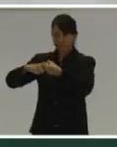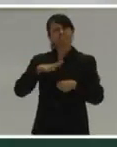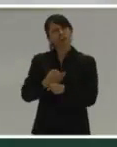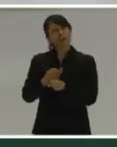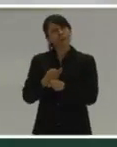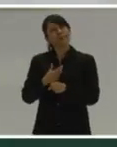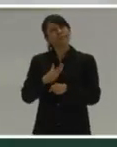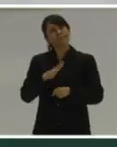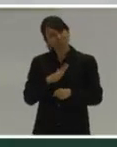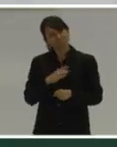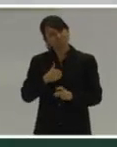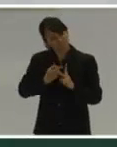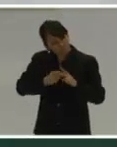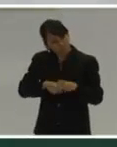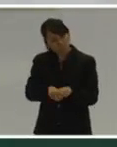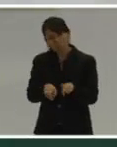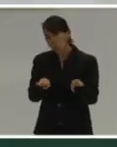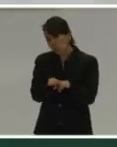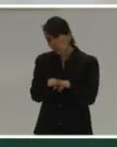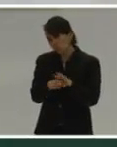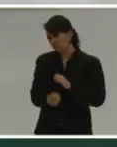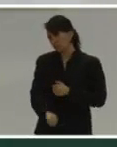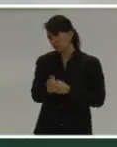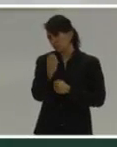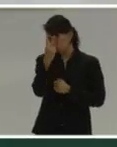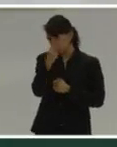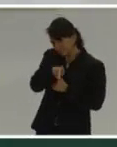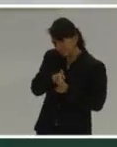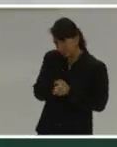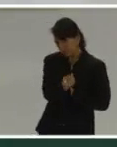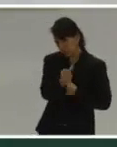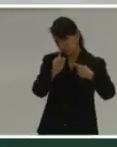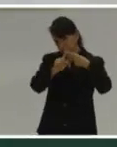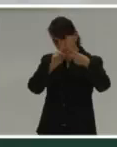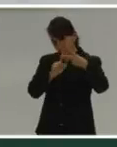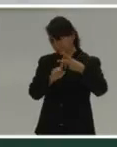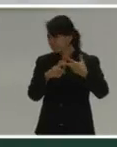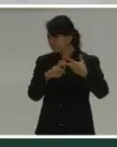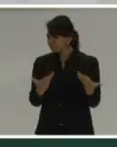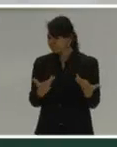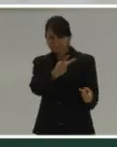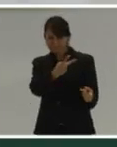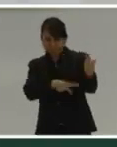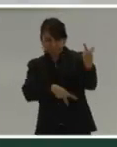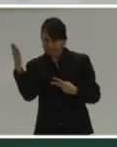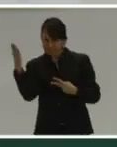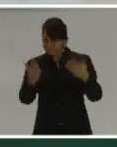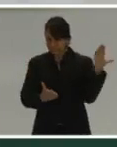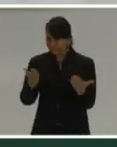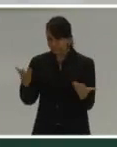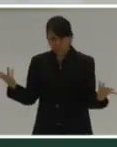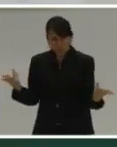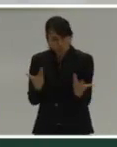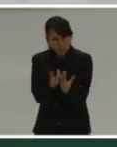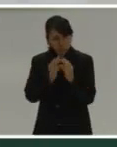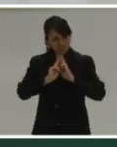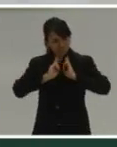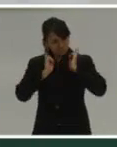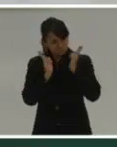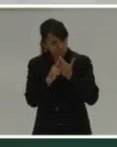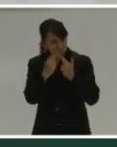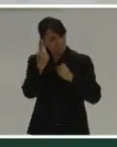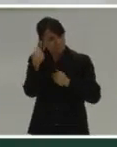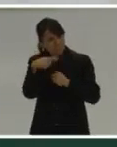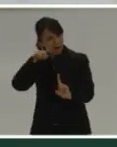hacer. La primera es, ¿qué nos incentiva a todas y todos estar reunidos el día de hoy para hablar de los derechos de